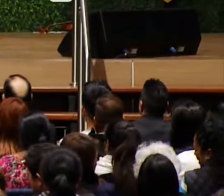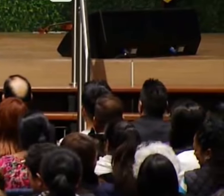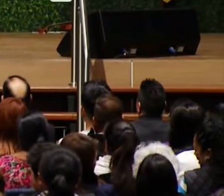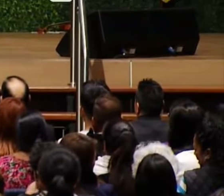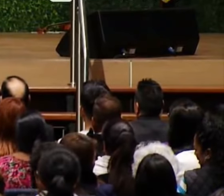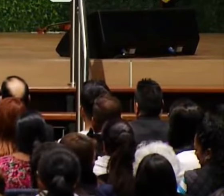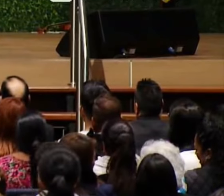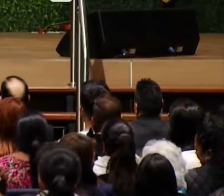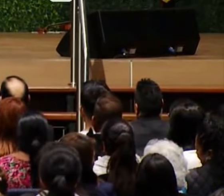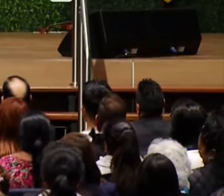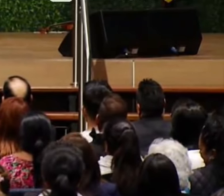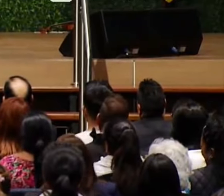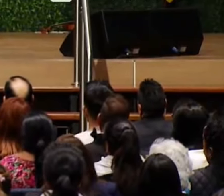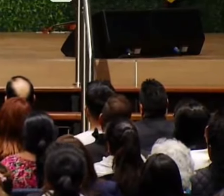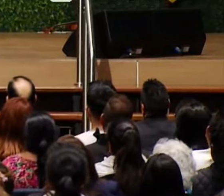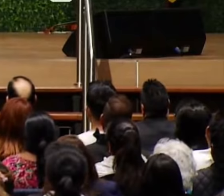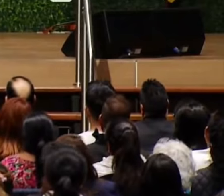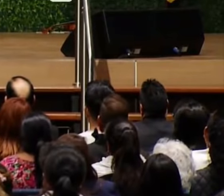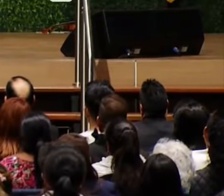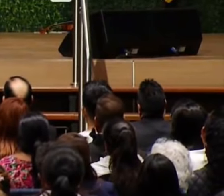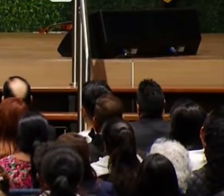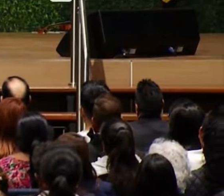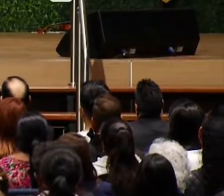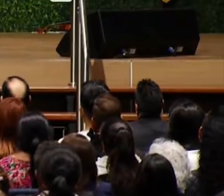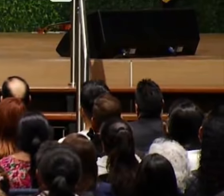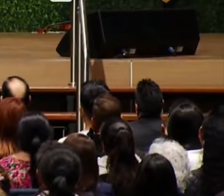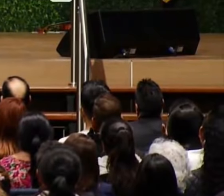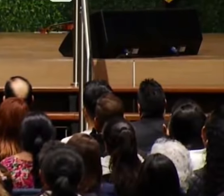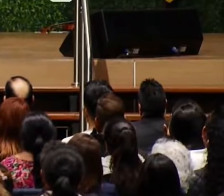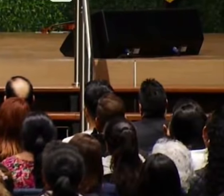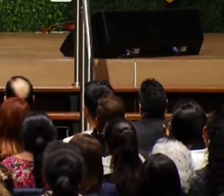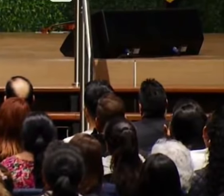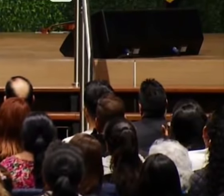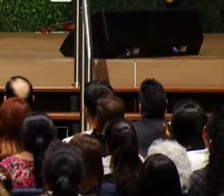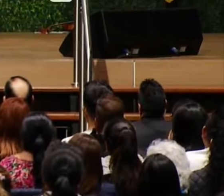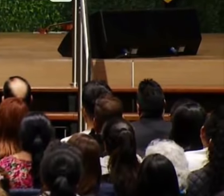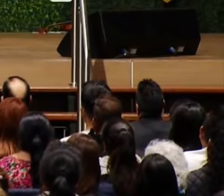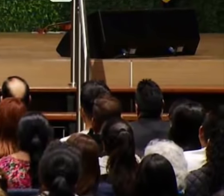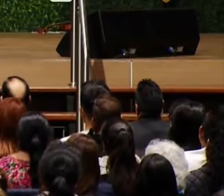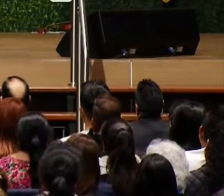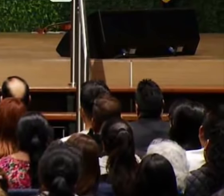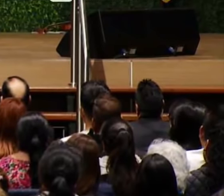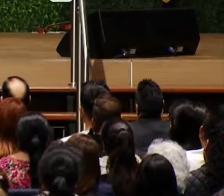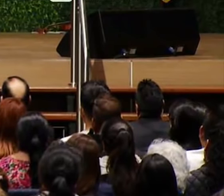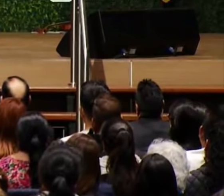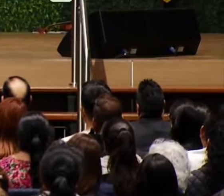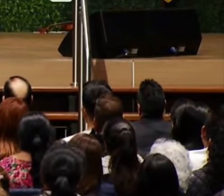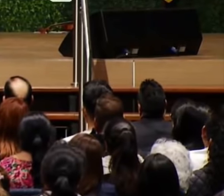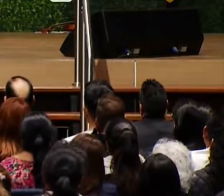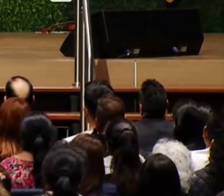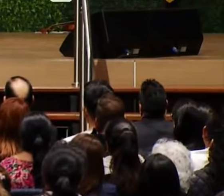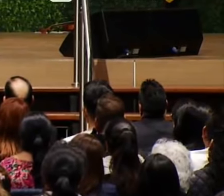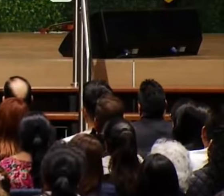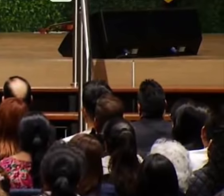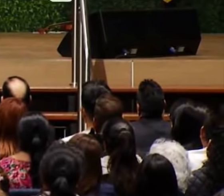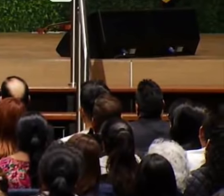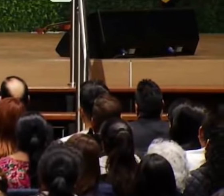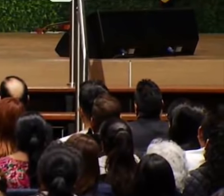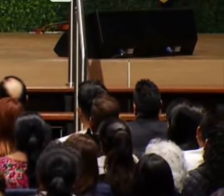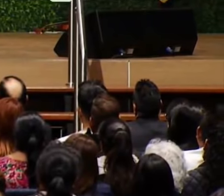hoy? Imagínese la actitud que usted tiene ante la vida, hermano. Que muchos del miércoles andan viendo cómo se